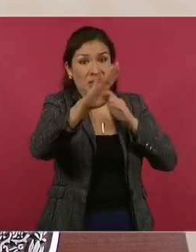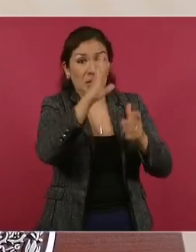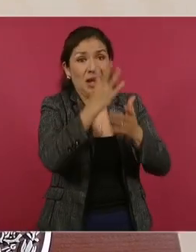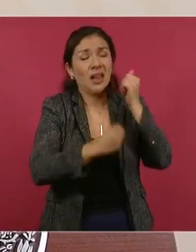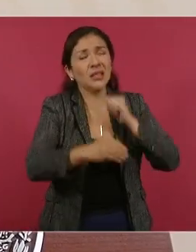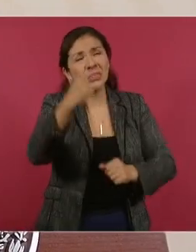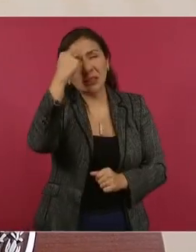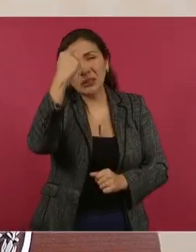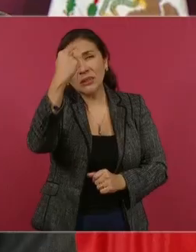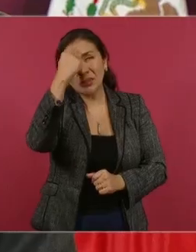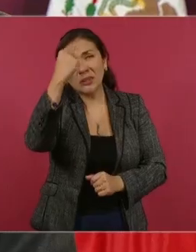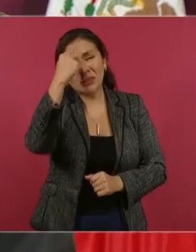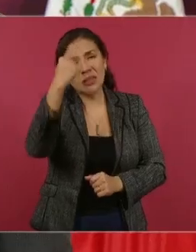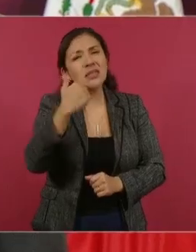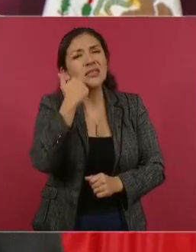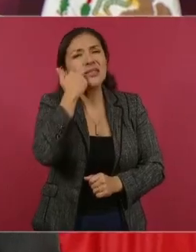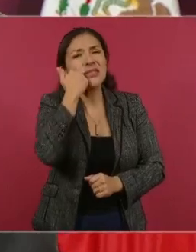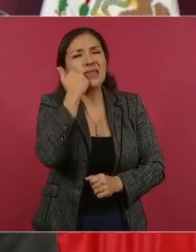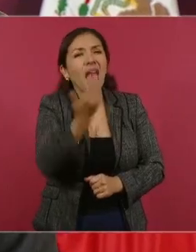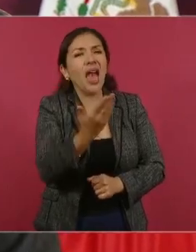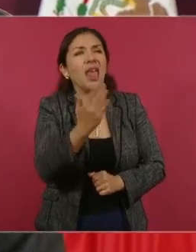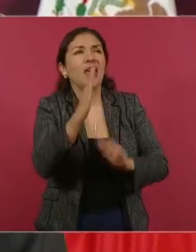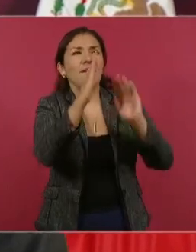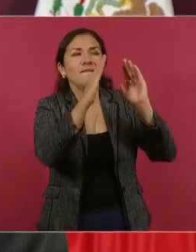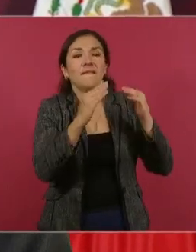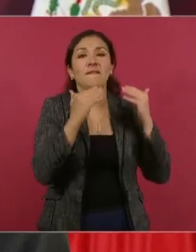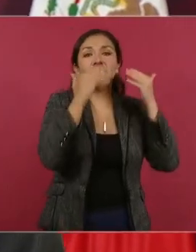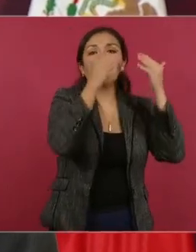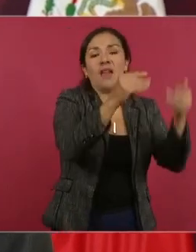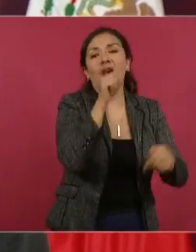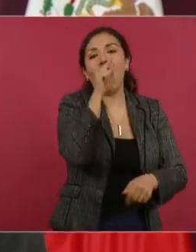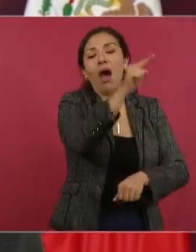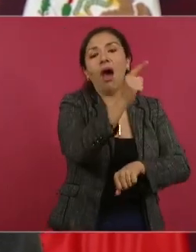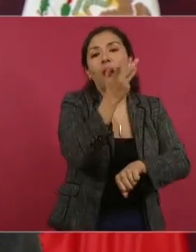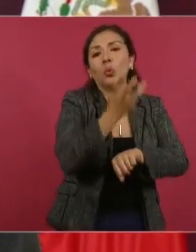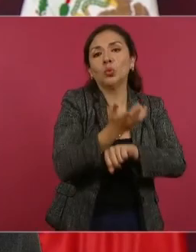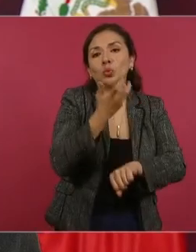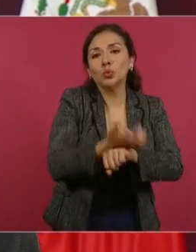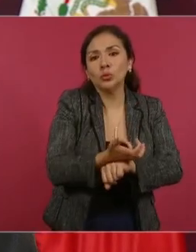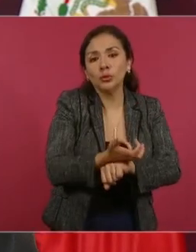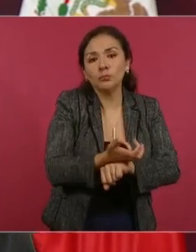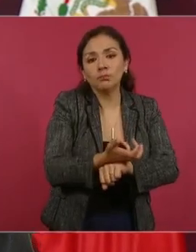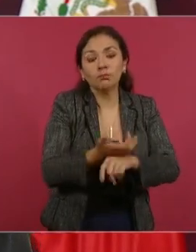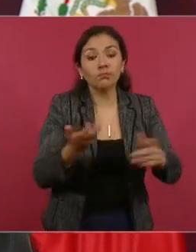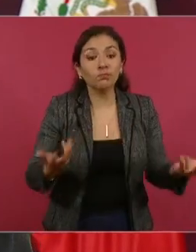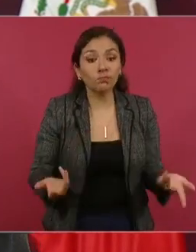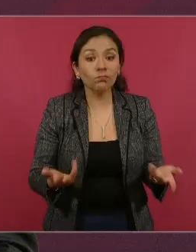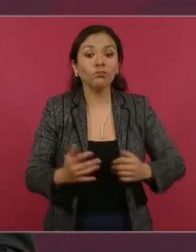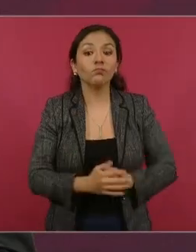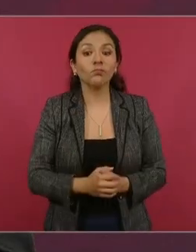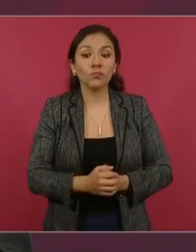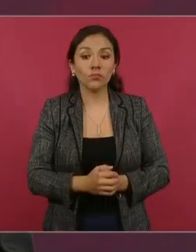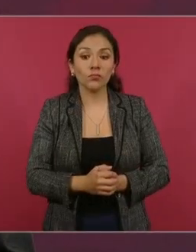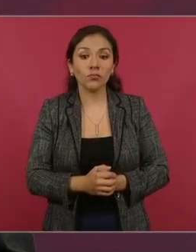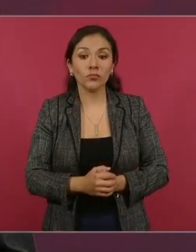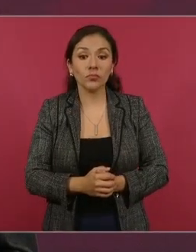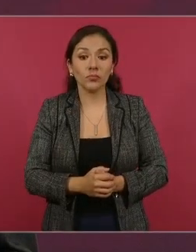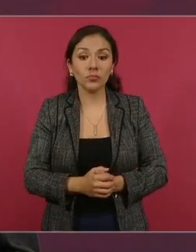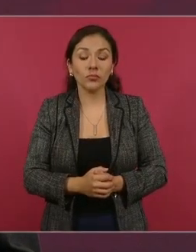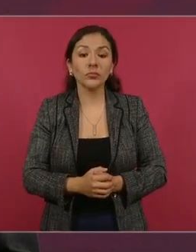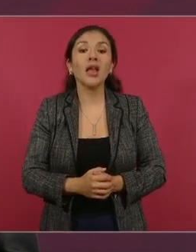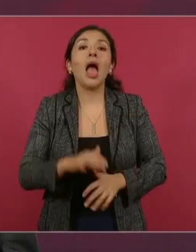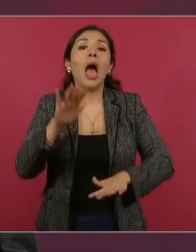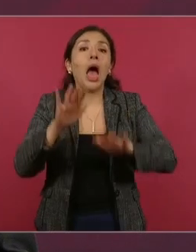un plan, un propósito, llegar a Estados Unidos. Y muchas veces también